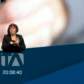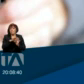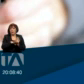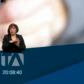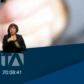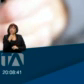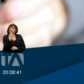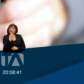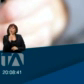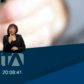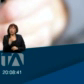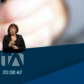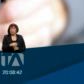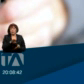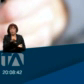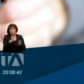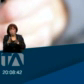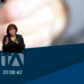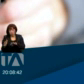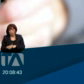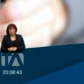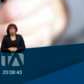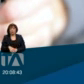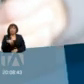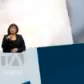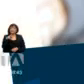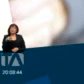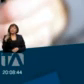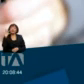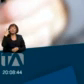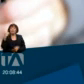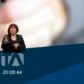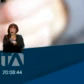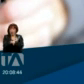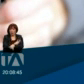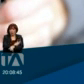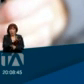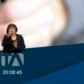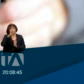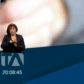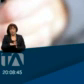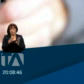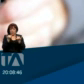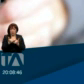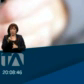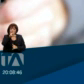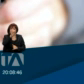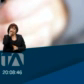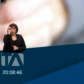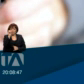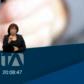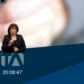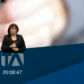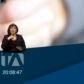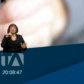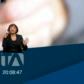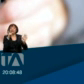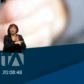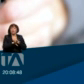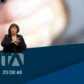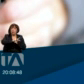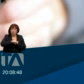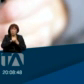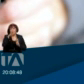muertes violentas con relación a la misma fecha en el año anterior, una reducción del 30% de denuncias de robo a domicilios y